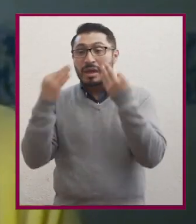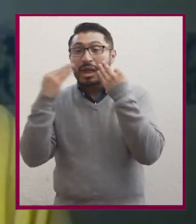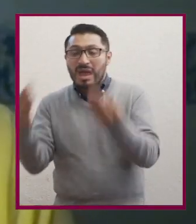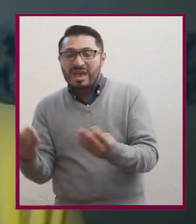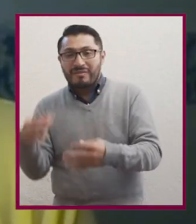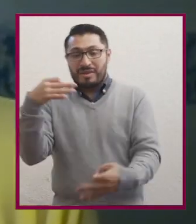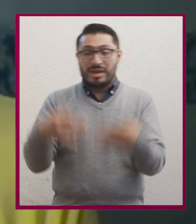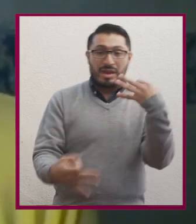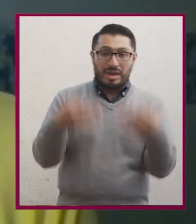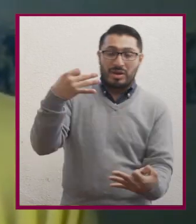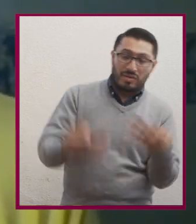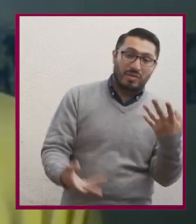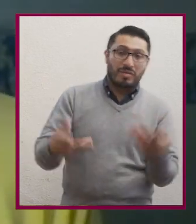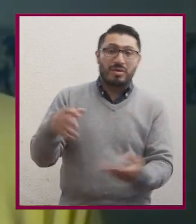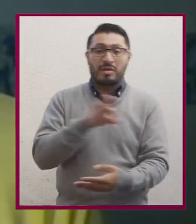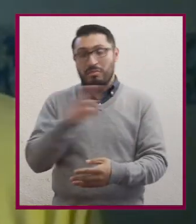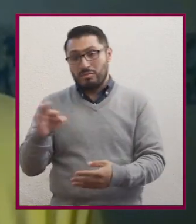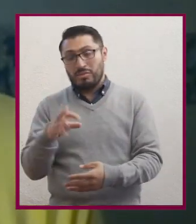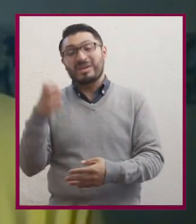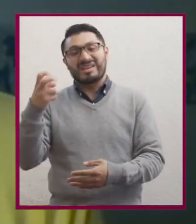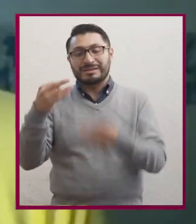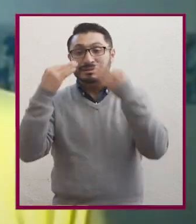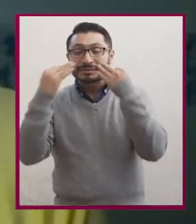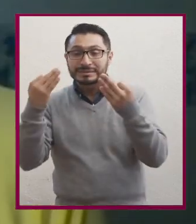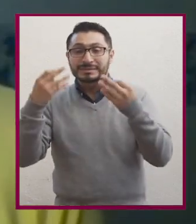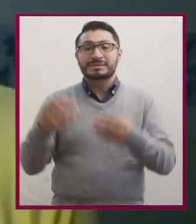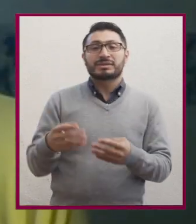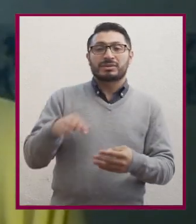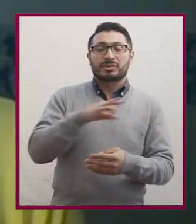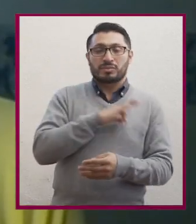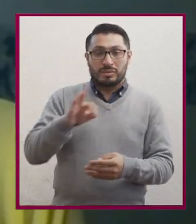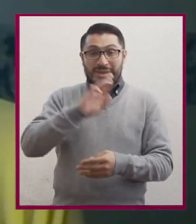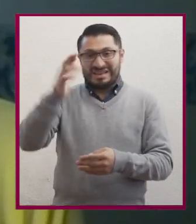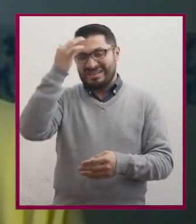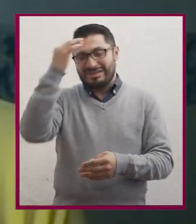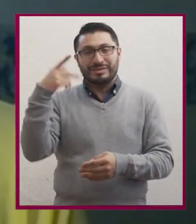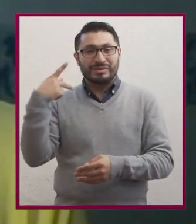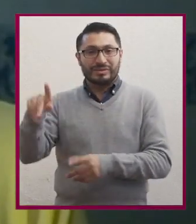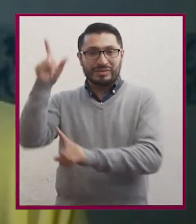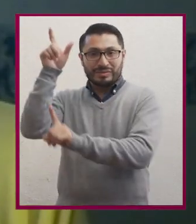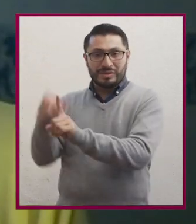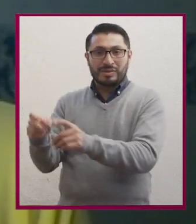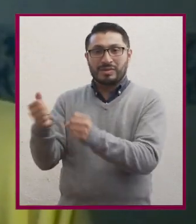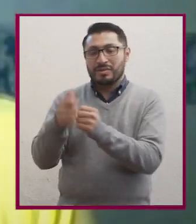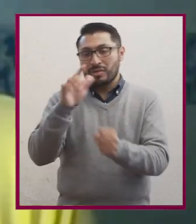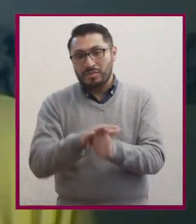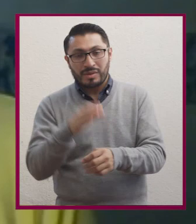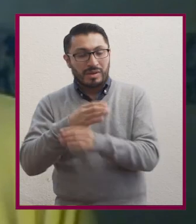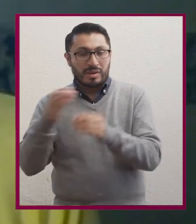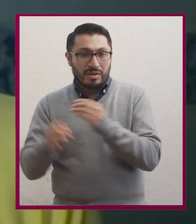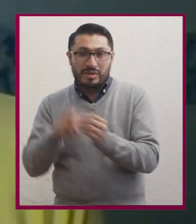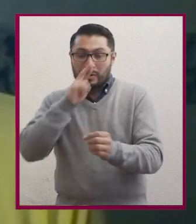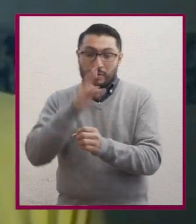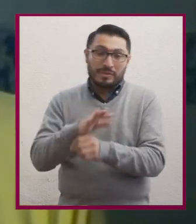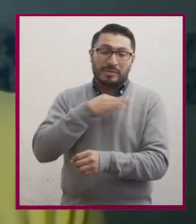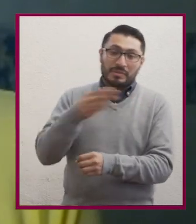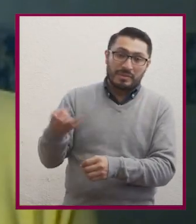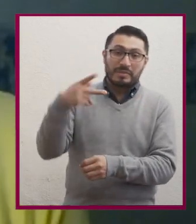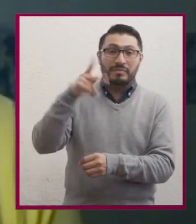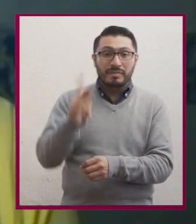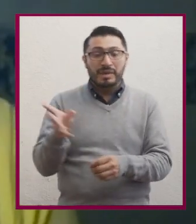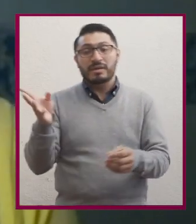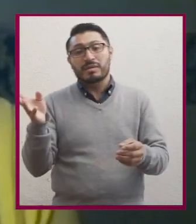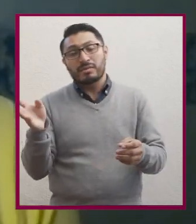en juicios, ya pueden tener esa calidad de testigos. Se les reconoce cierta capacidad para administrar bienes, pero aún no llegan a